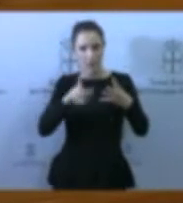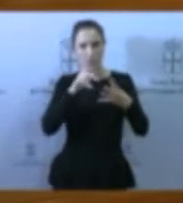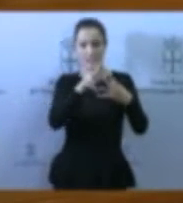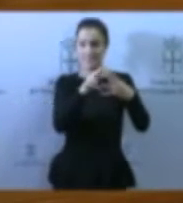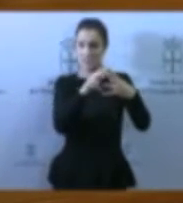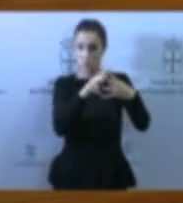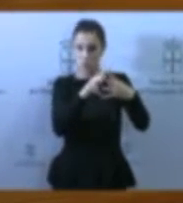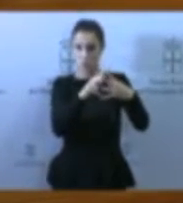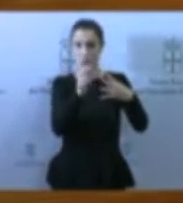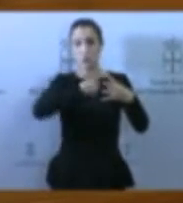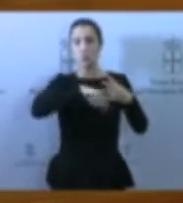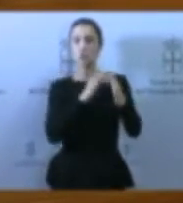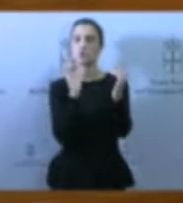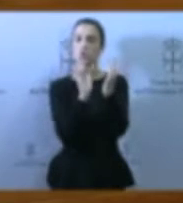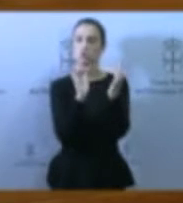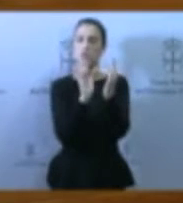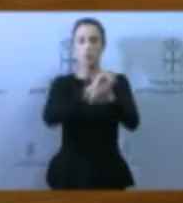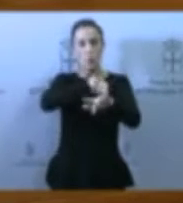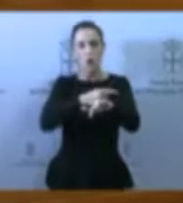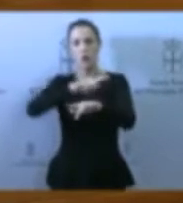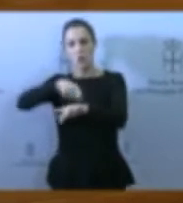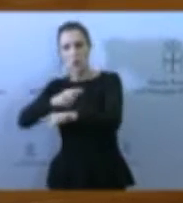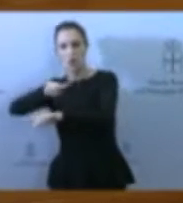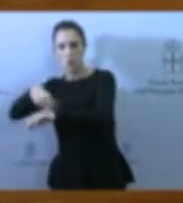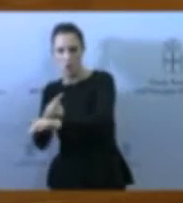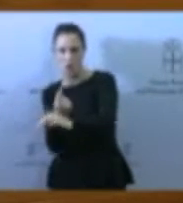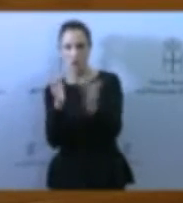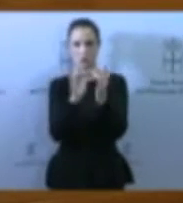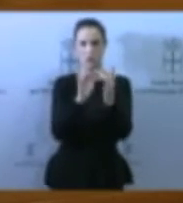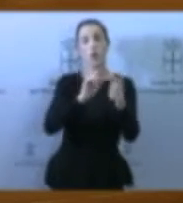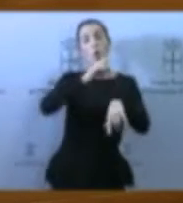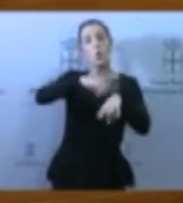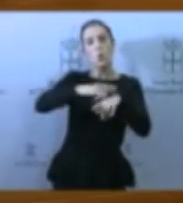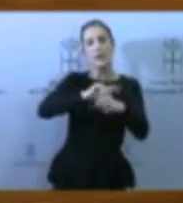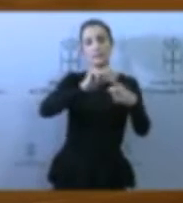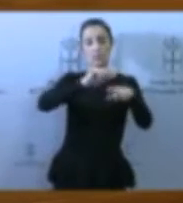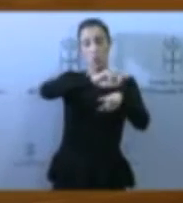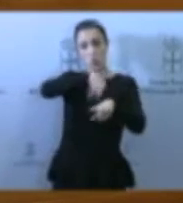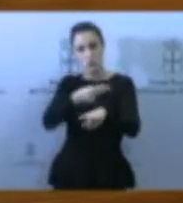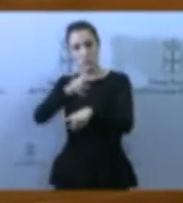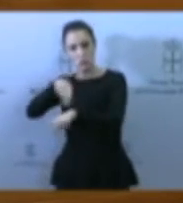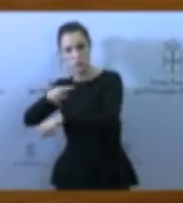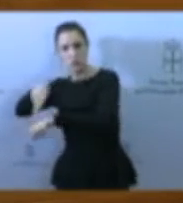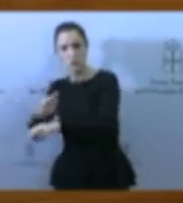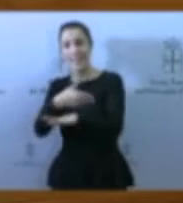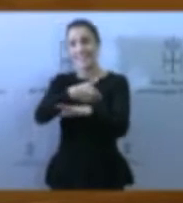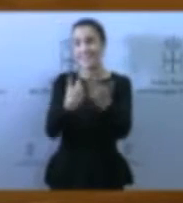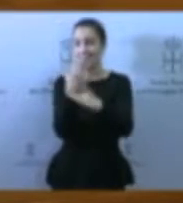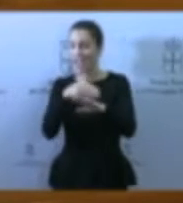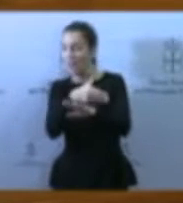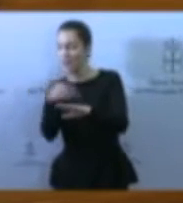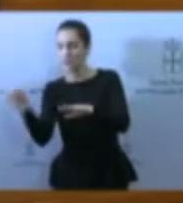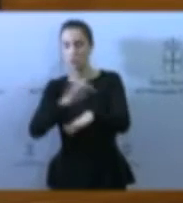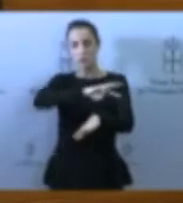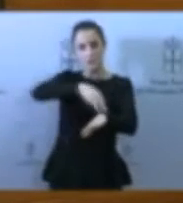el domingo tuvimos contactos cada hora, el lunes cada 2 horas y el resto de los días cada 3 o 4 horas hasta que se normalizó